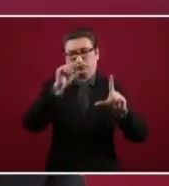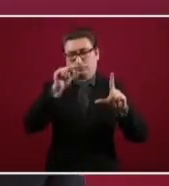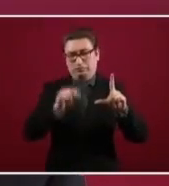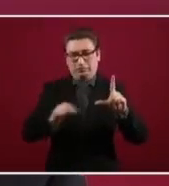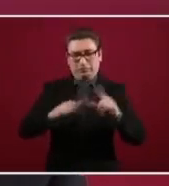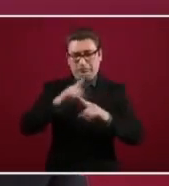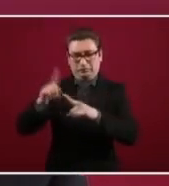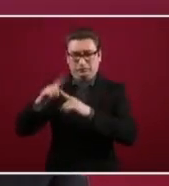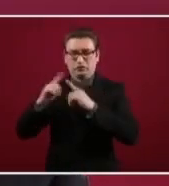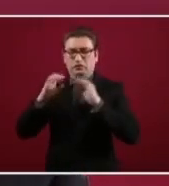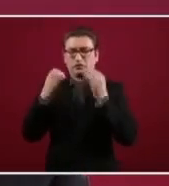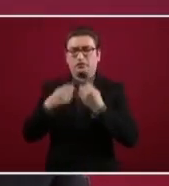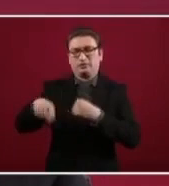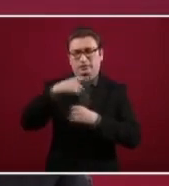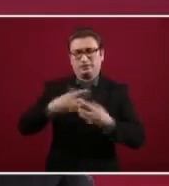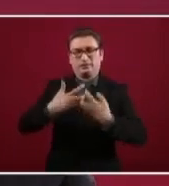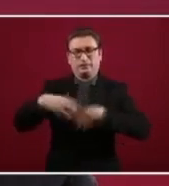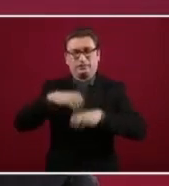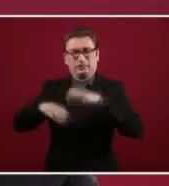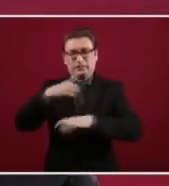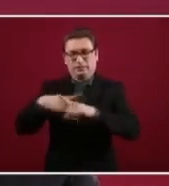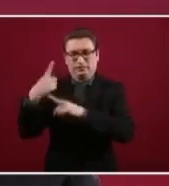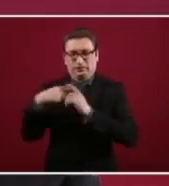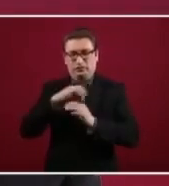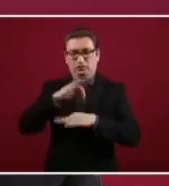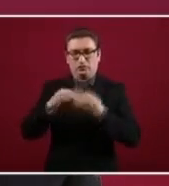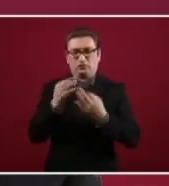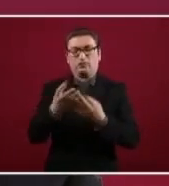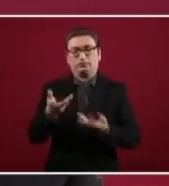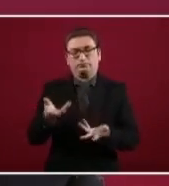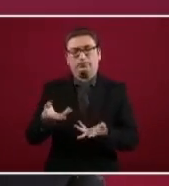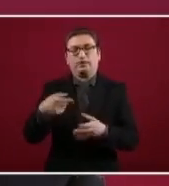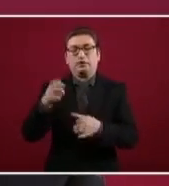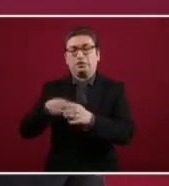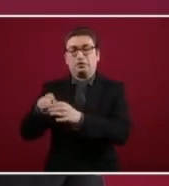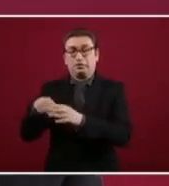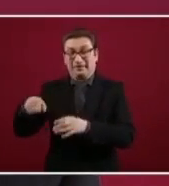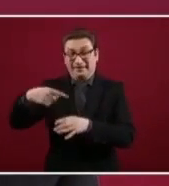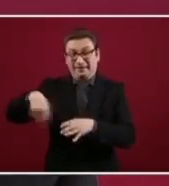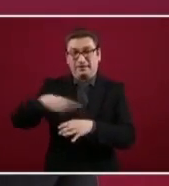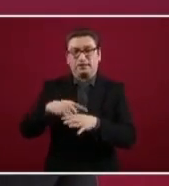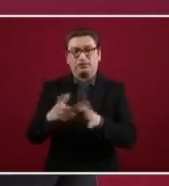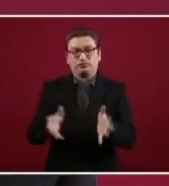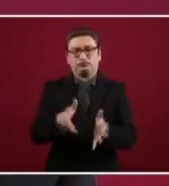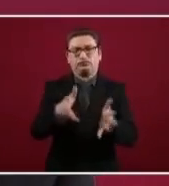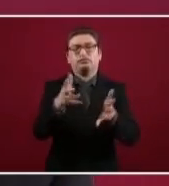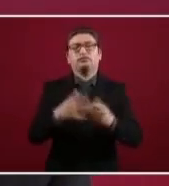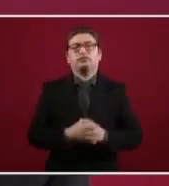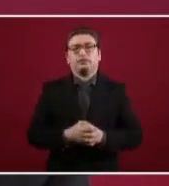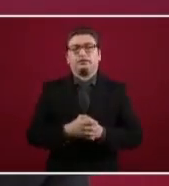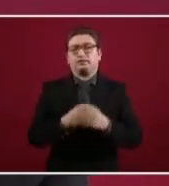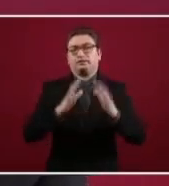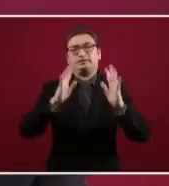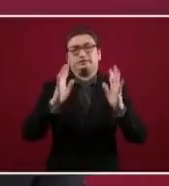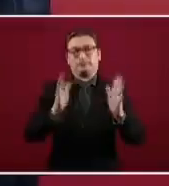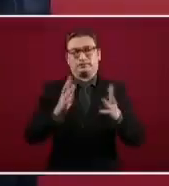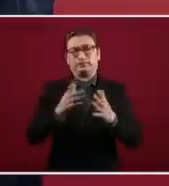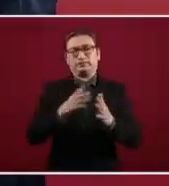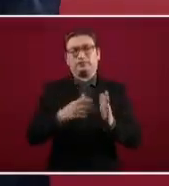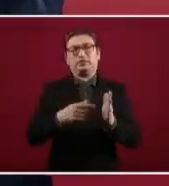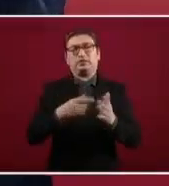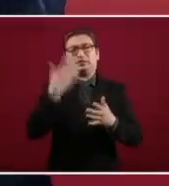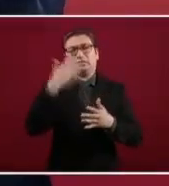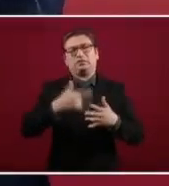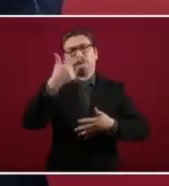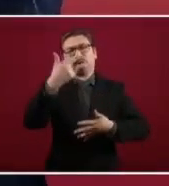organizaciones empresariales que participan por lo que ya se están visibles en